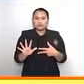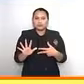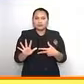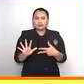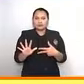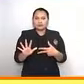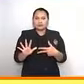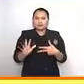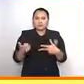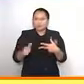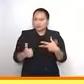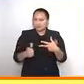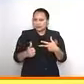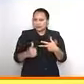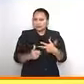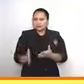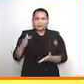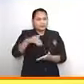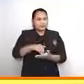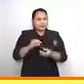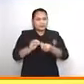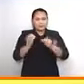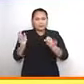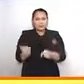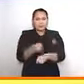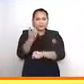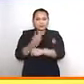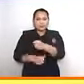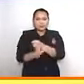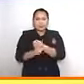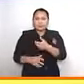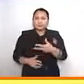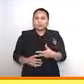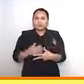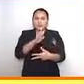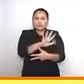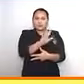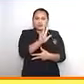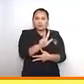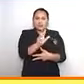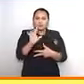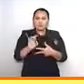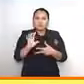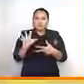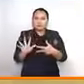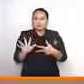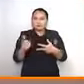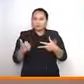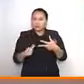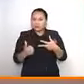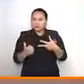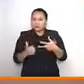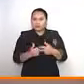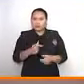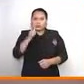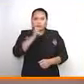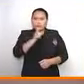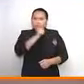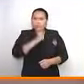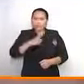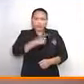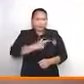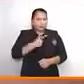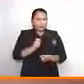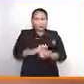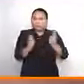Este es el 10. Reitero con gusto los tres números ganadores, 53, 85 y 10. En Loto nos encanta cambiar